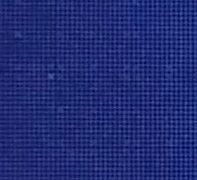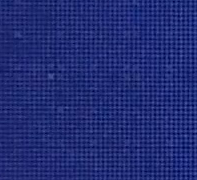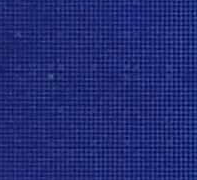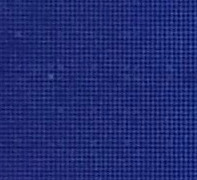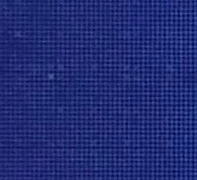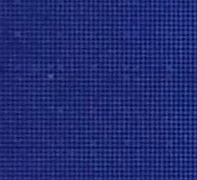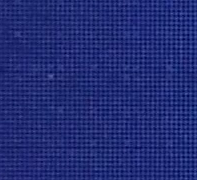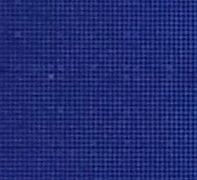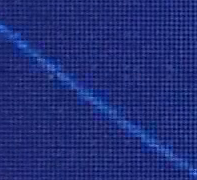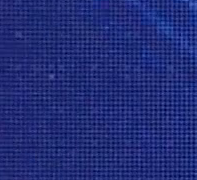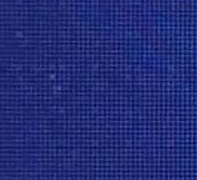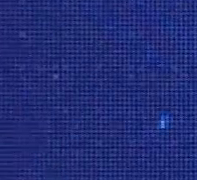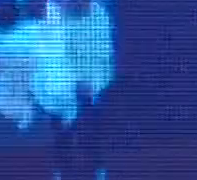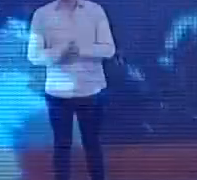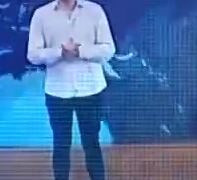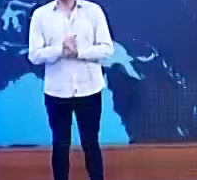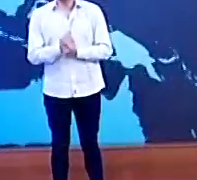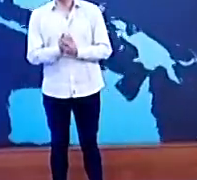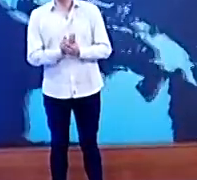Noticias a las 20:30.